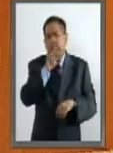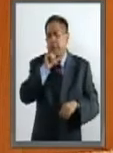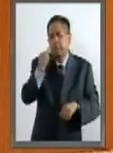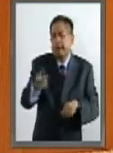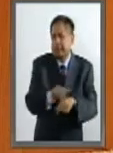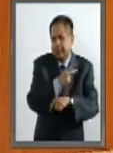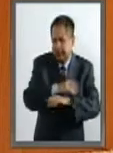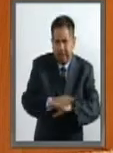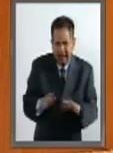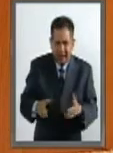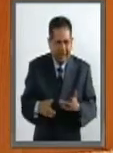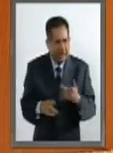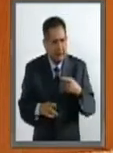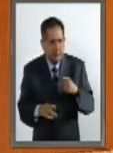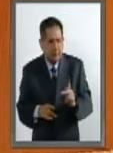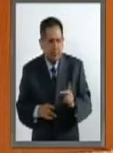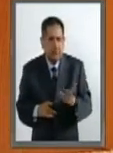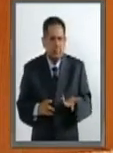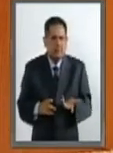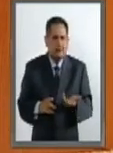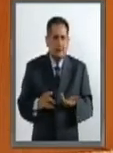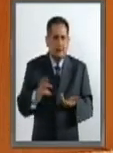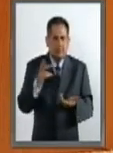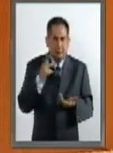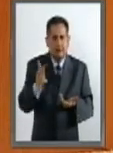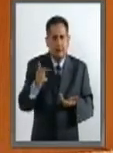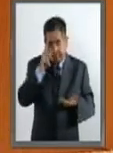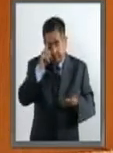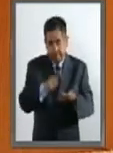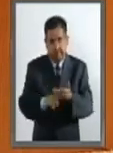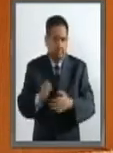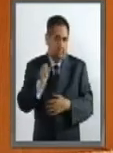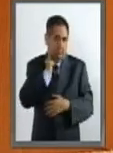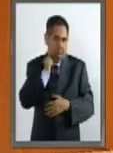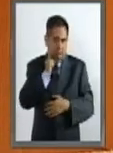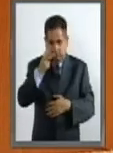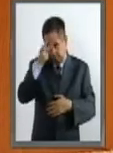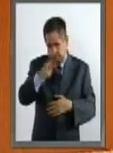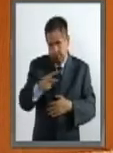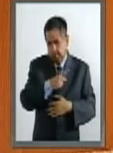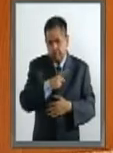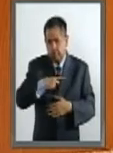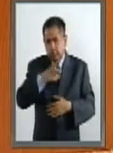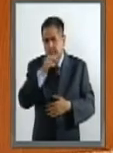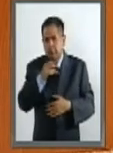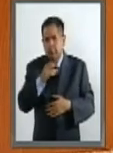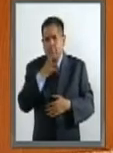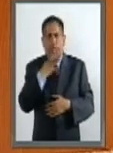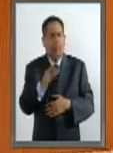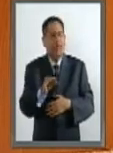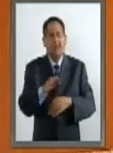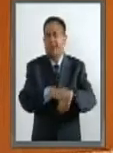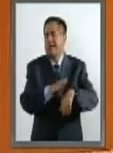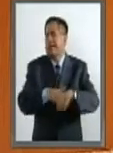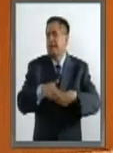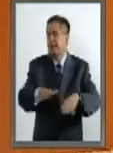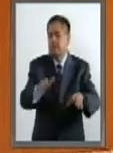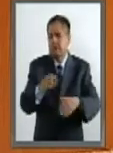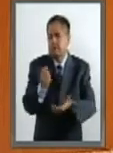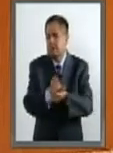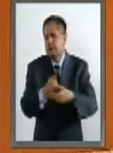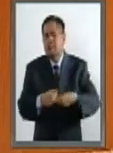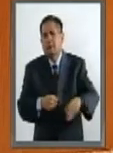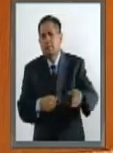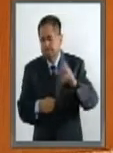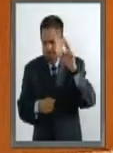pasar nada con ellos, pero creo que el Senado de la República no se puede prestar a emitir este tipo